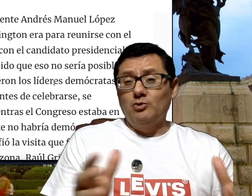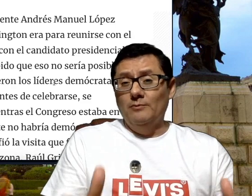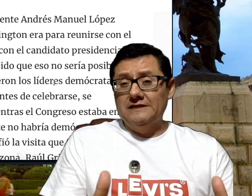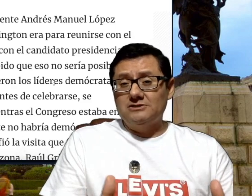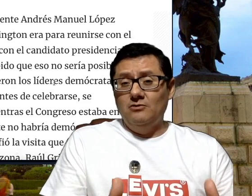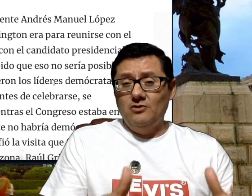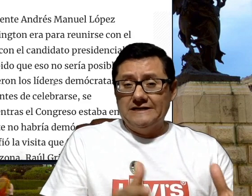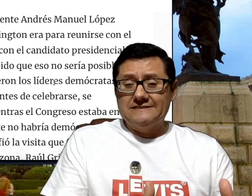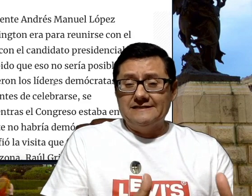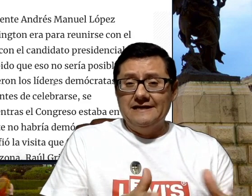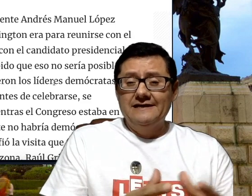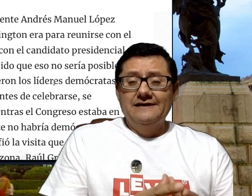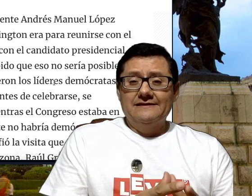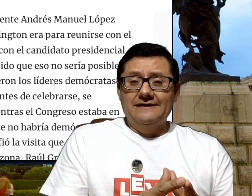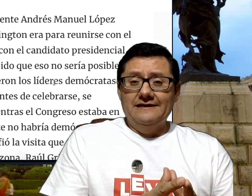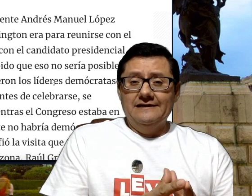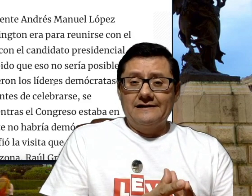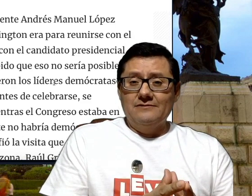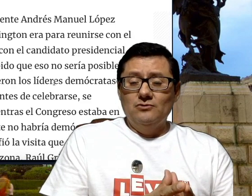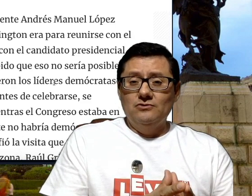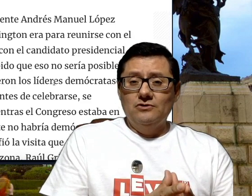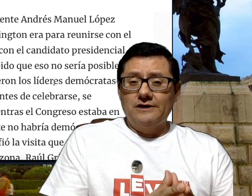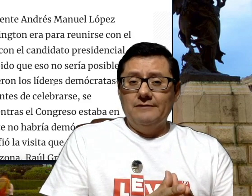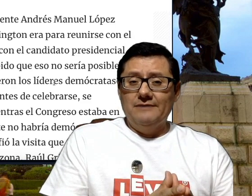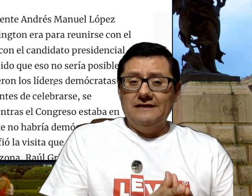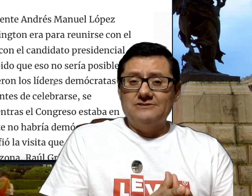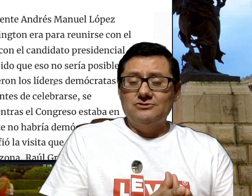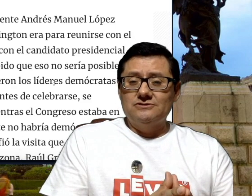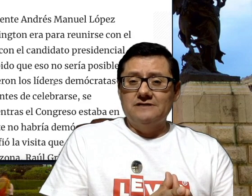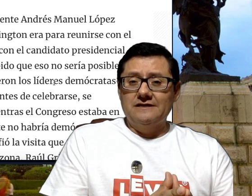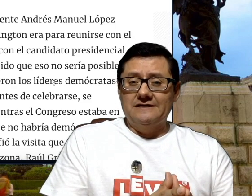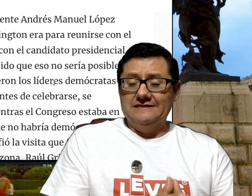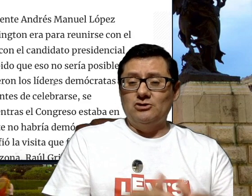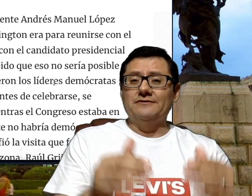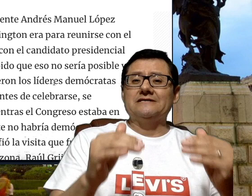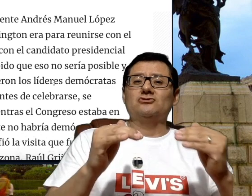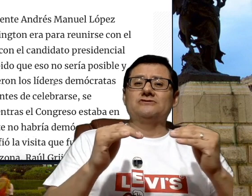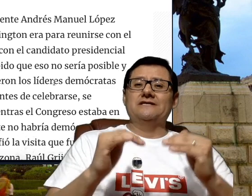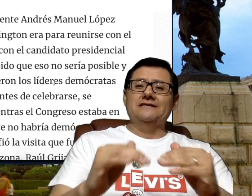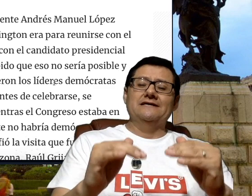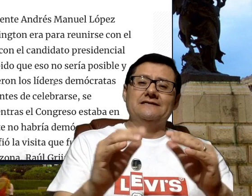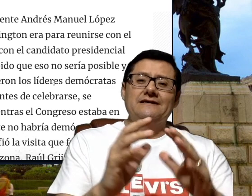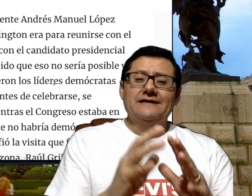incluso plumas como esta de Raimundo Riva Palacios, quien